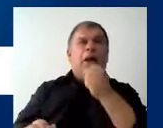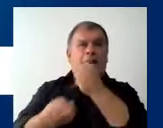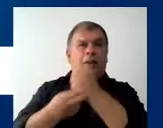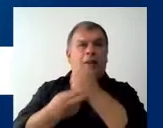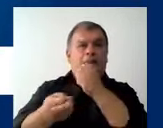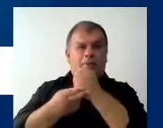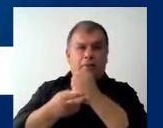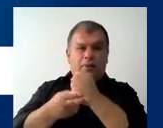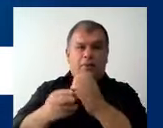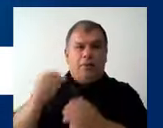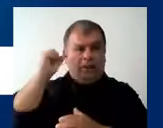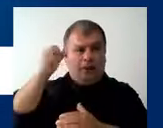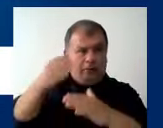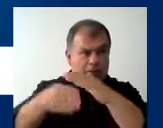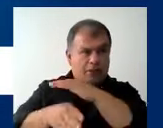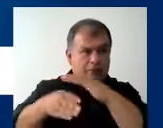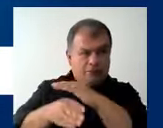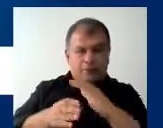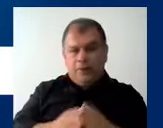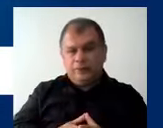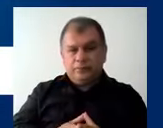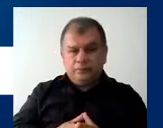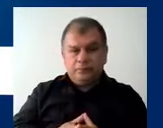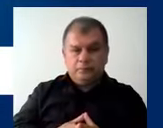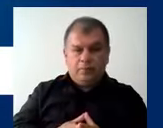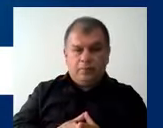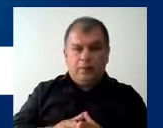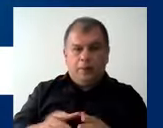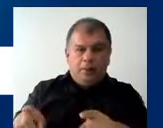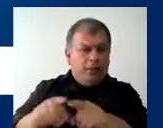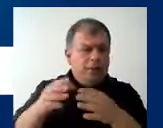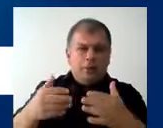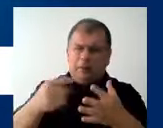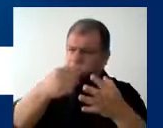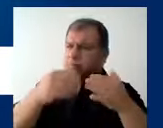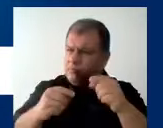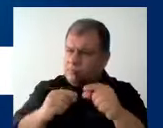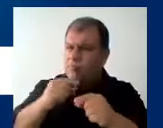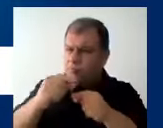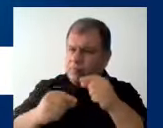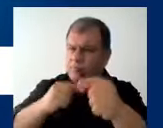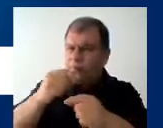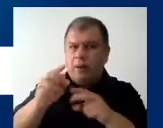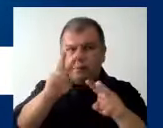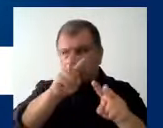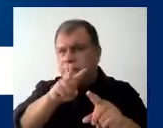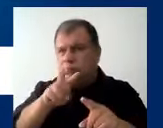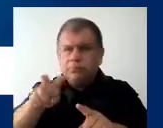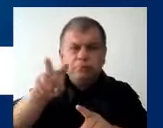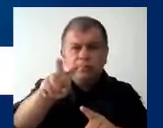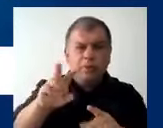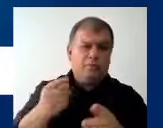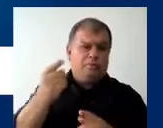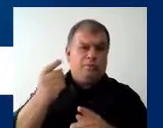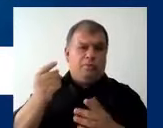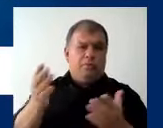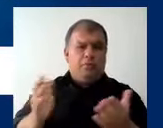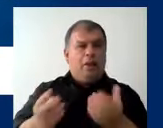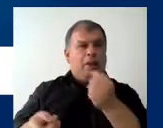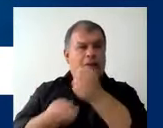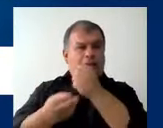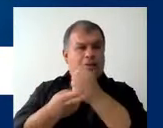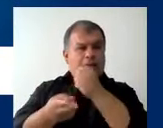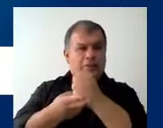garantizar ese derecho. Y así paulatinamente hemos ido viendo que no solamente basta con garantizar